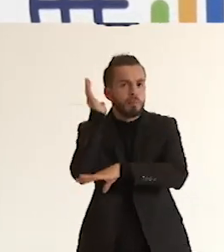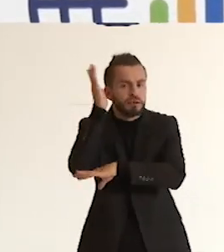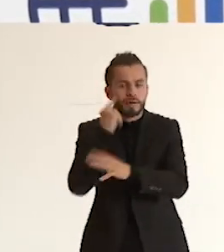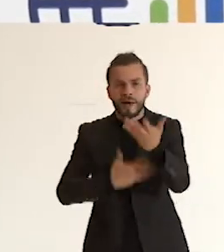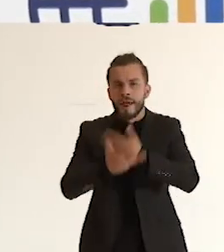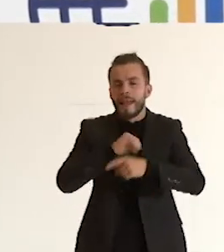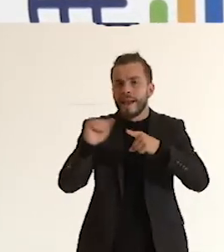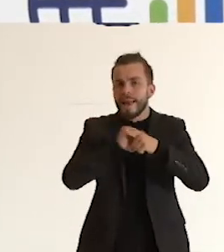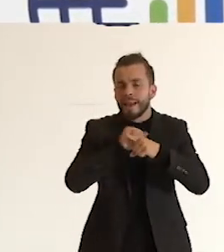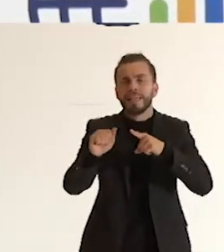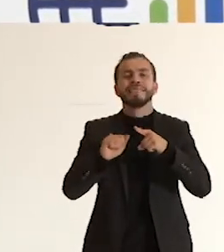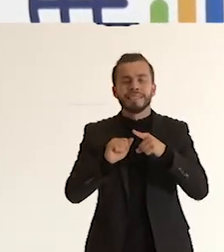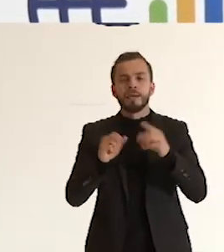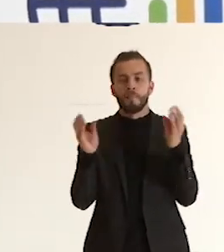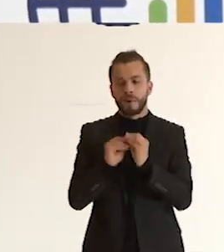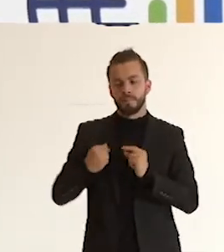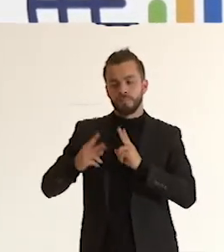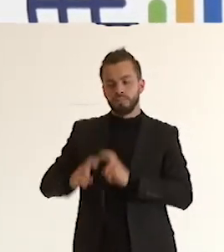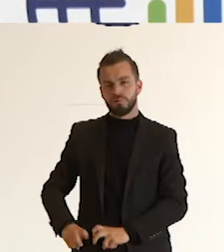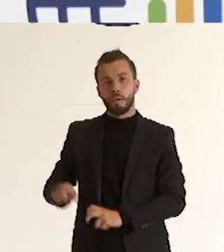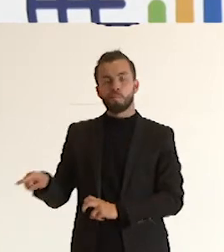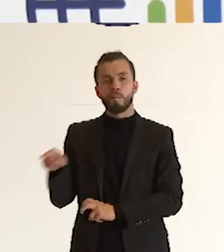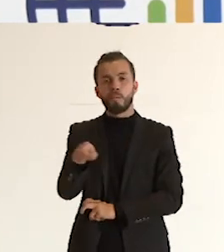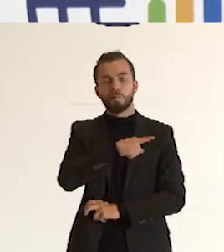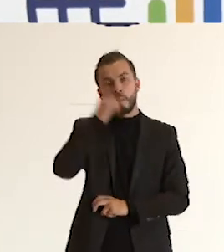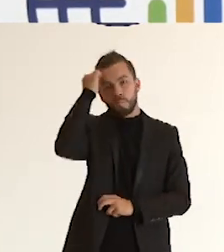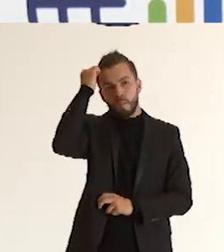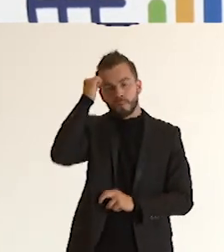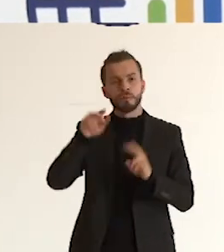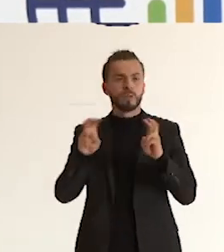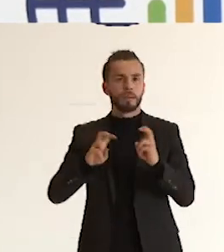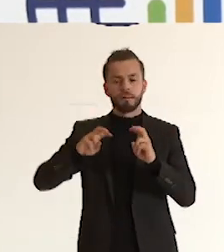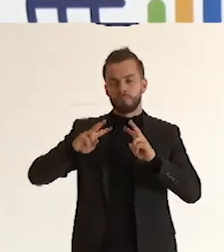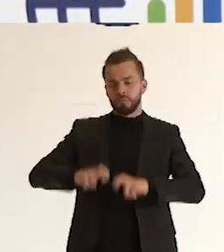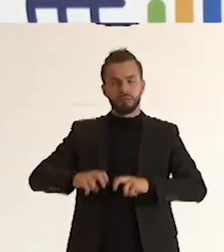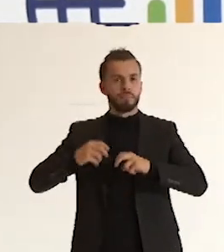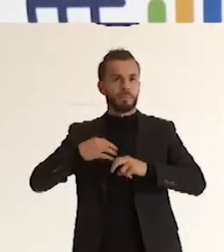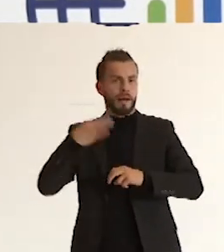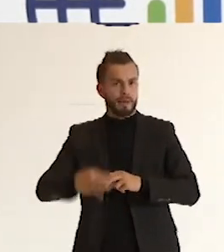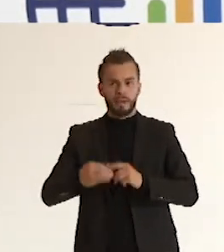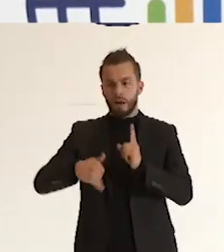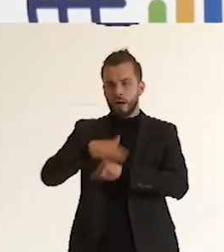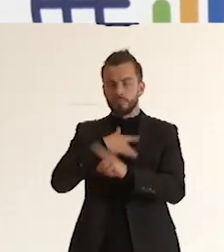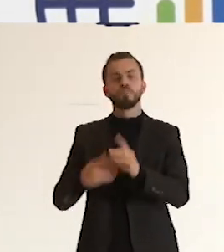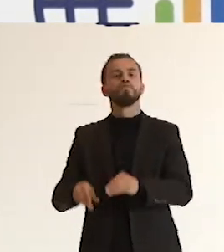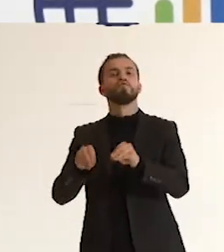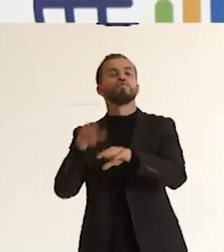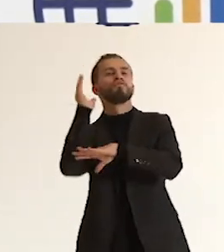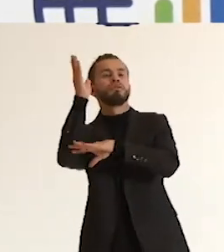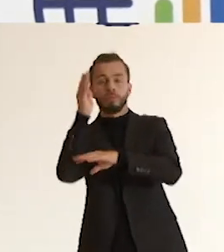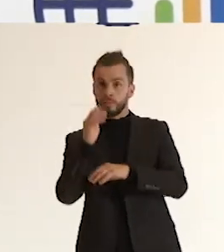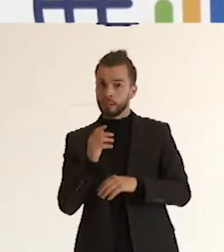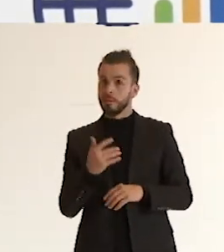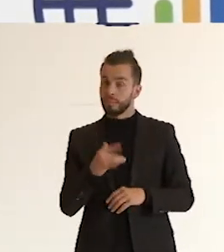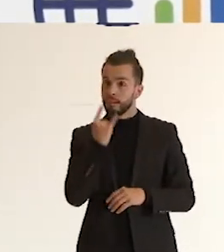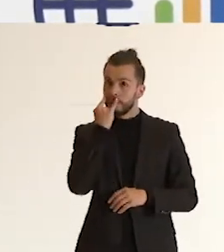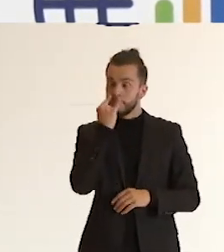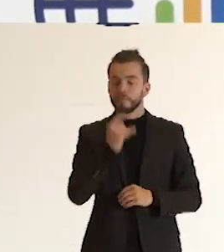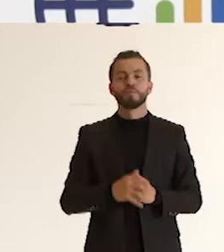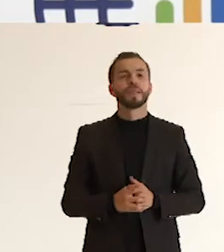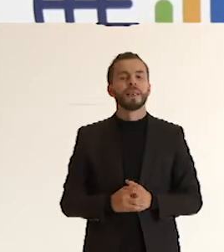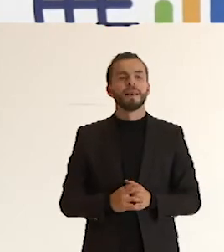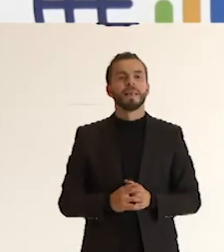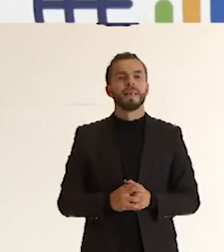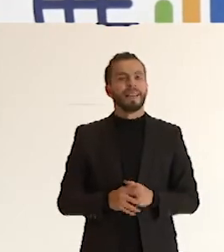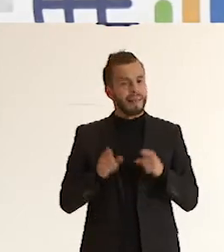pero de compartir las investigaciones que los profesores hacen sobre esos temas en sus contextos esto también es aporte